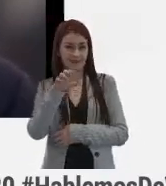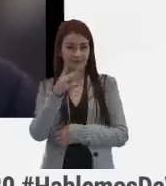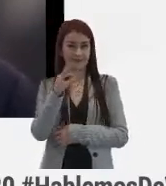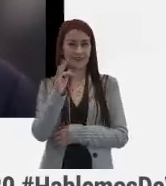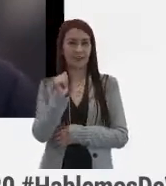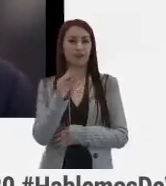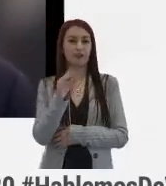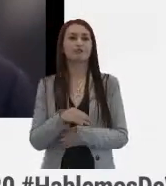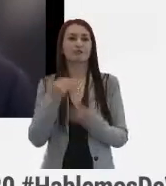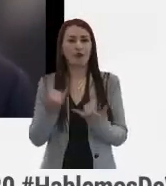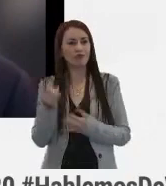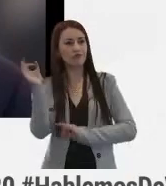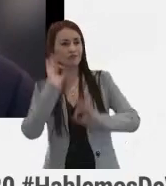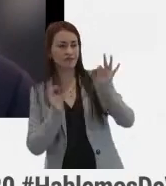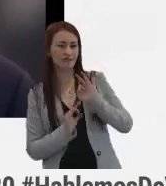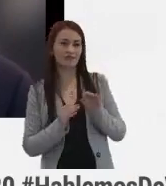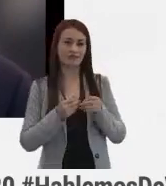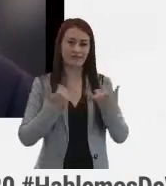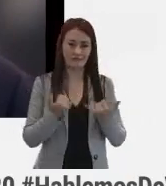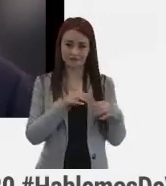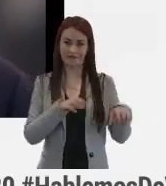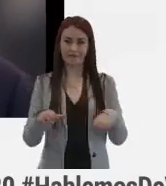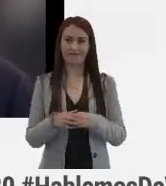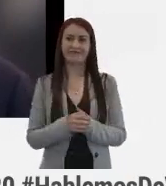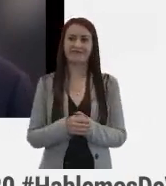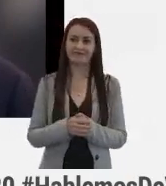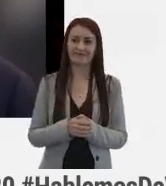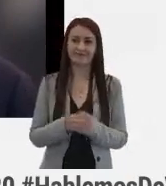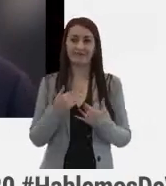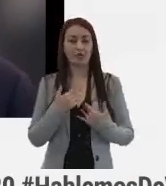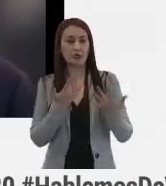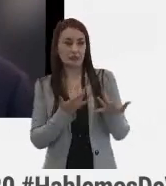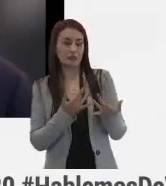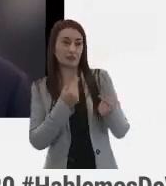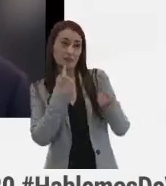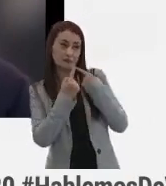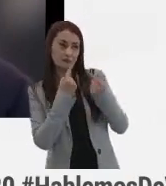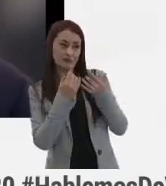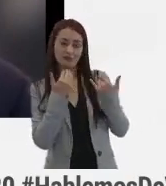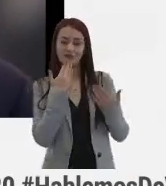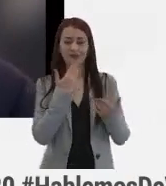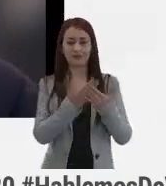organización de este evento. Quedo expectante de la discusión. Muchísimas gracias.